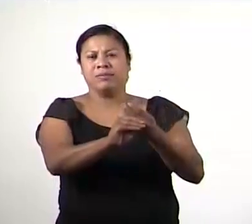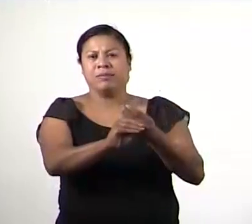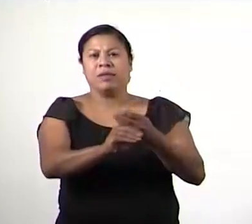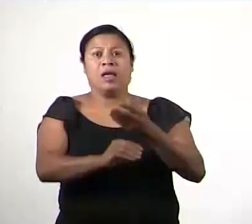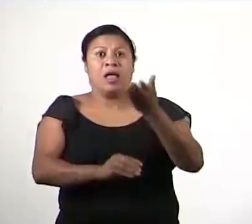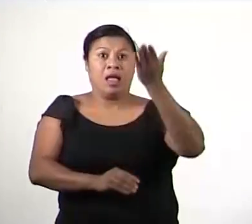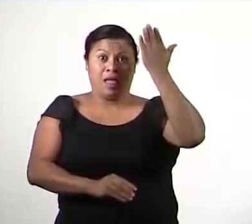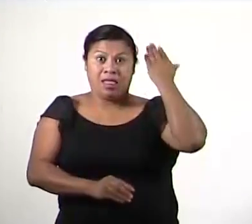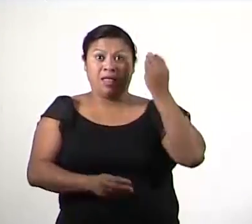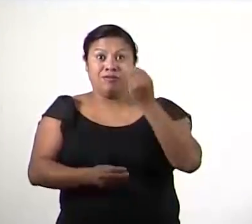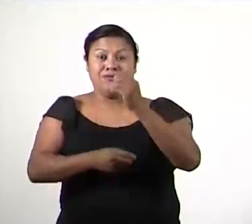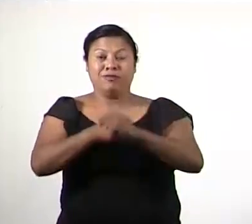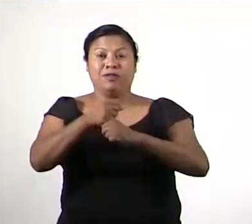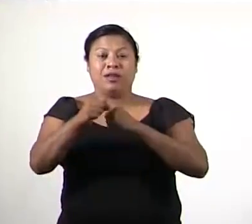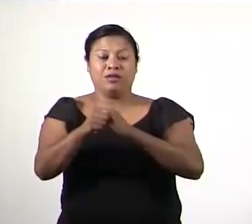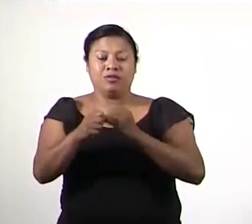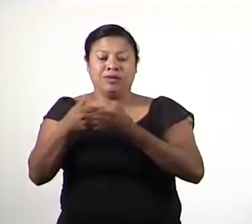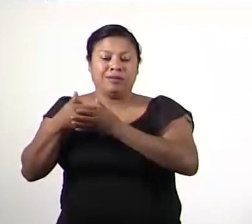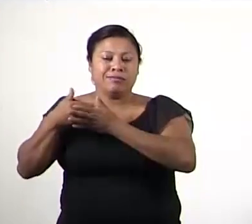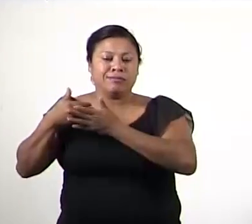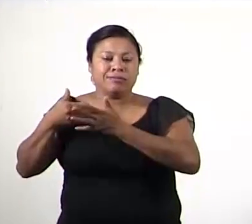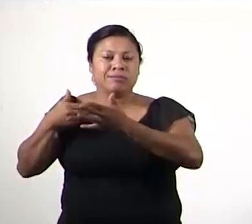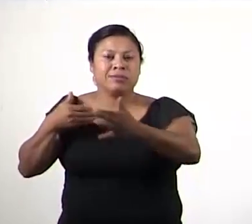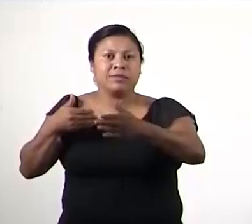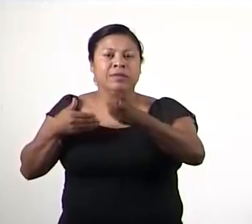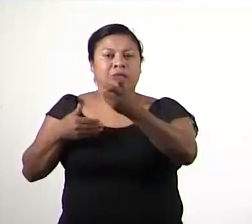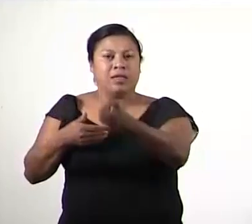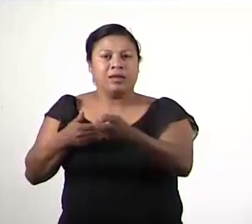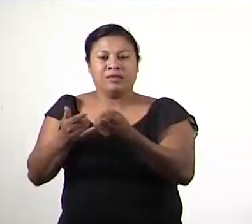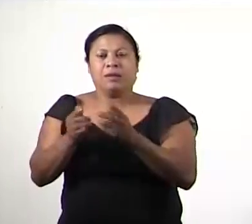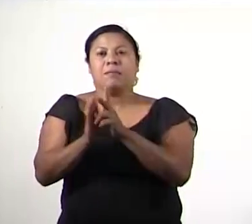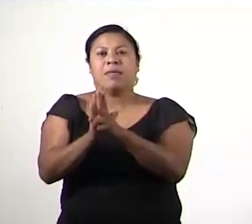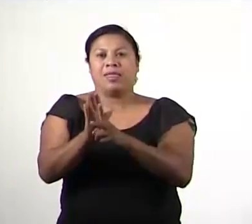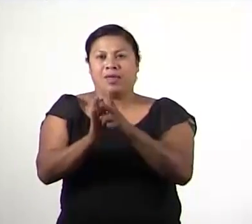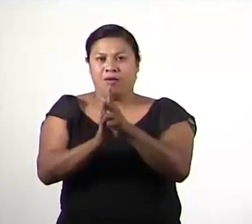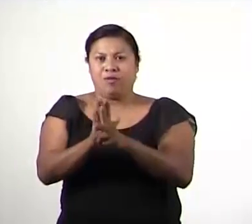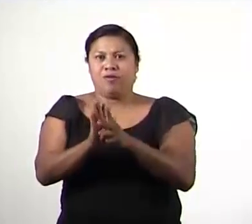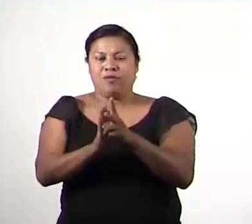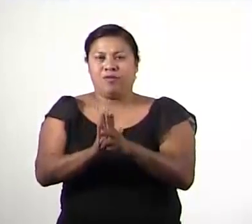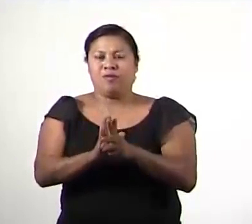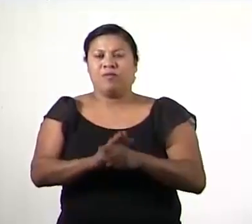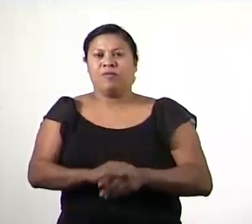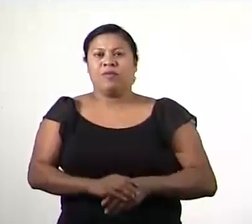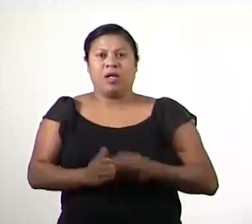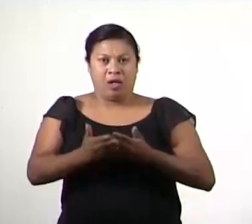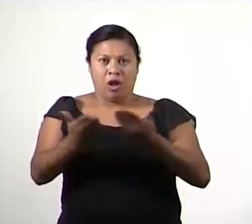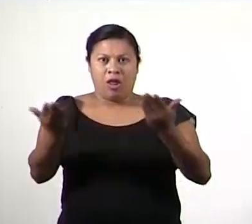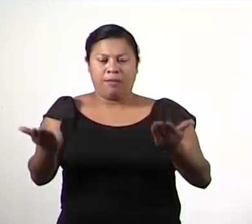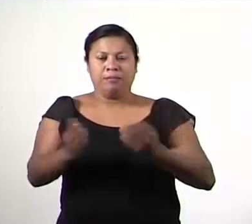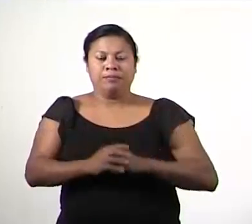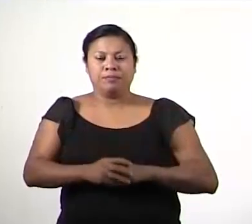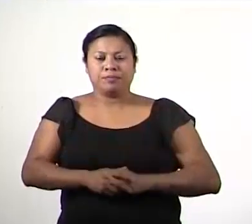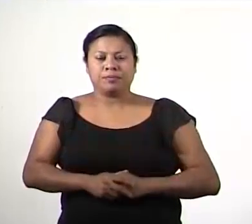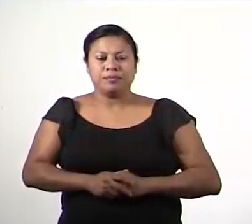que se realizaron durante este proceso o este video. Ahora,